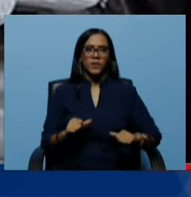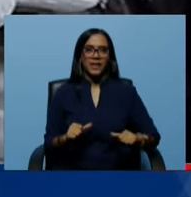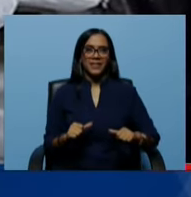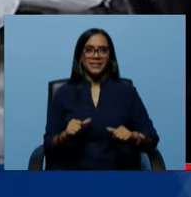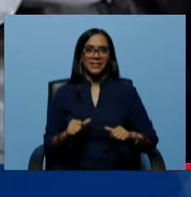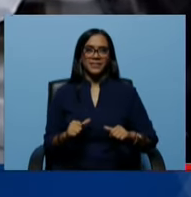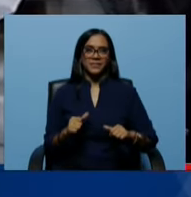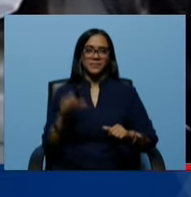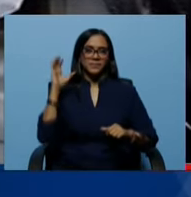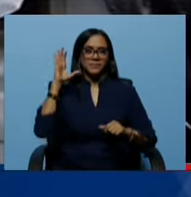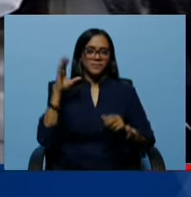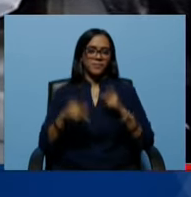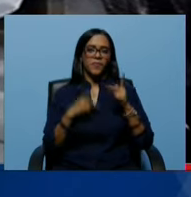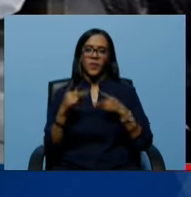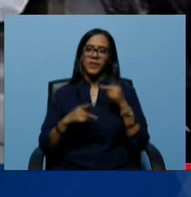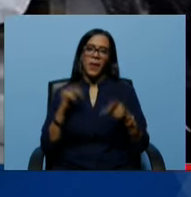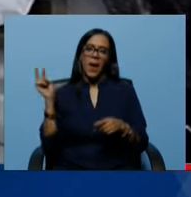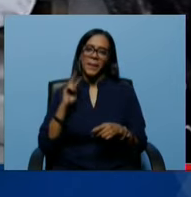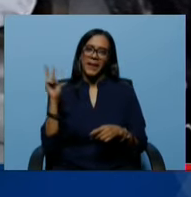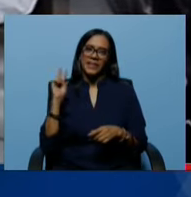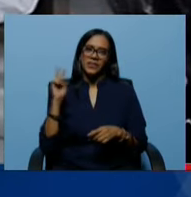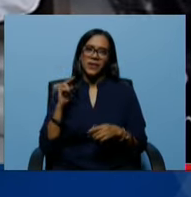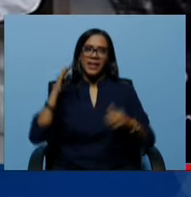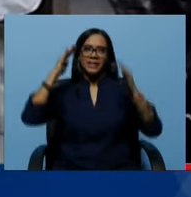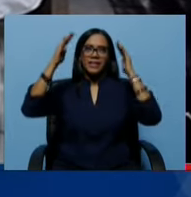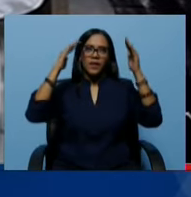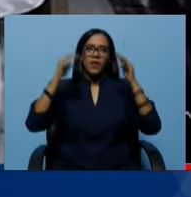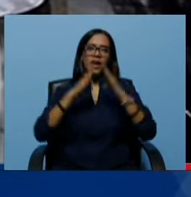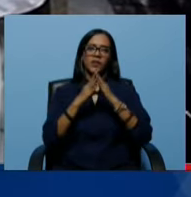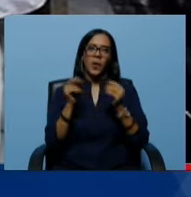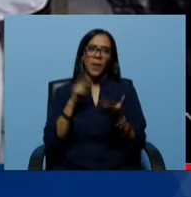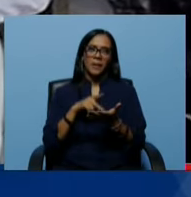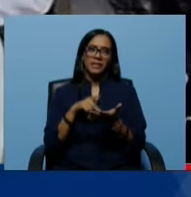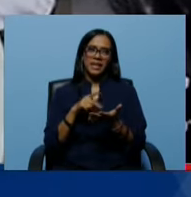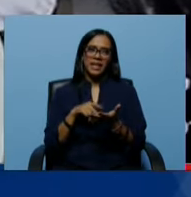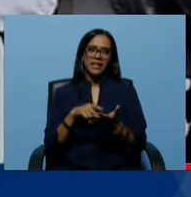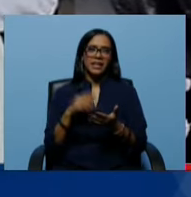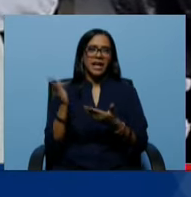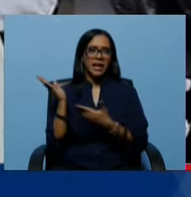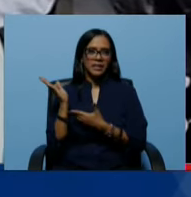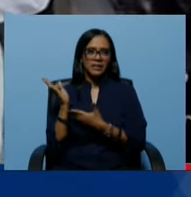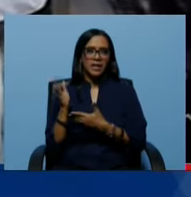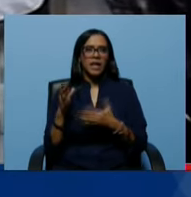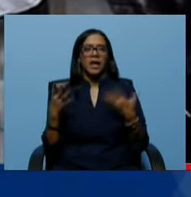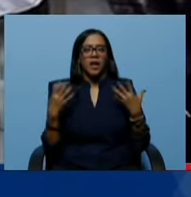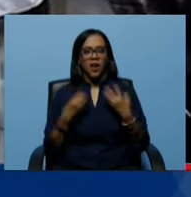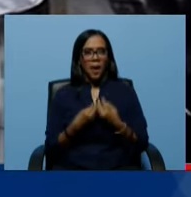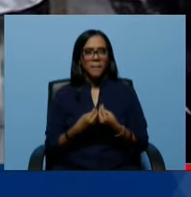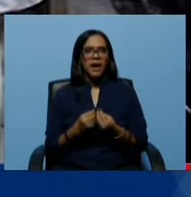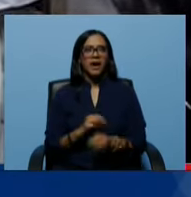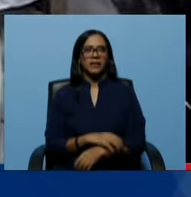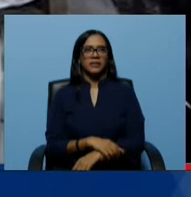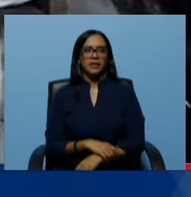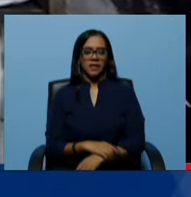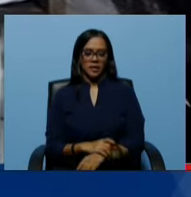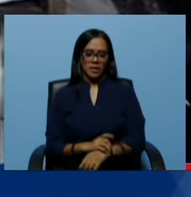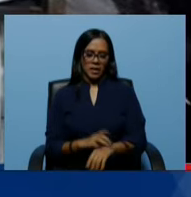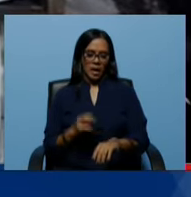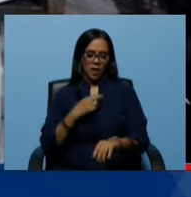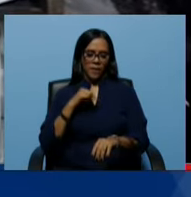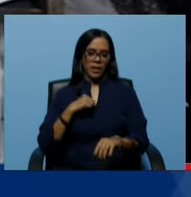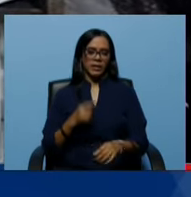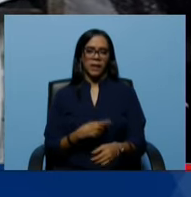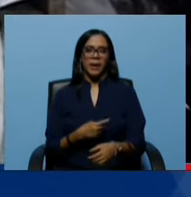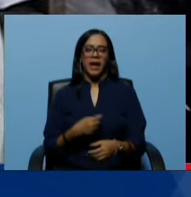Estado Productivo de Venezuela. Saludos a todos los presentes allí que lo acompañan, a nuestra hermana la vice.